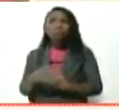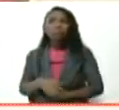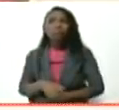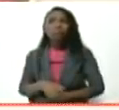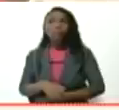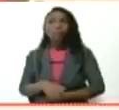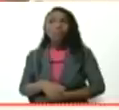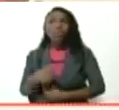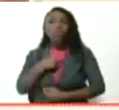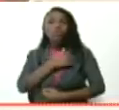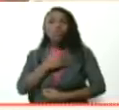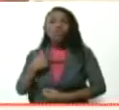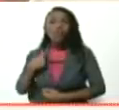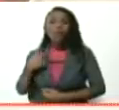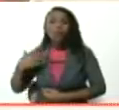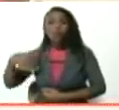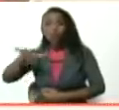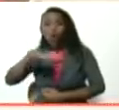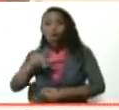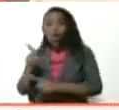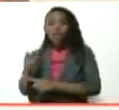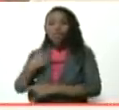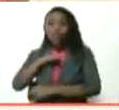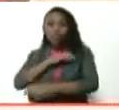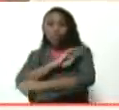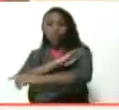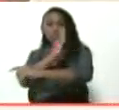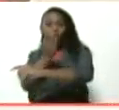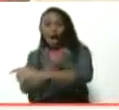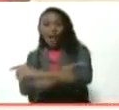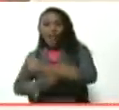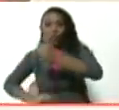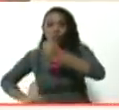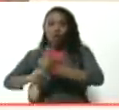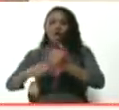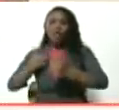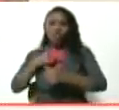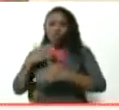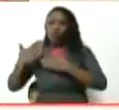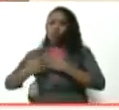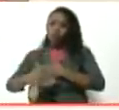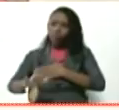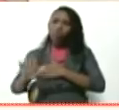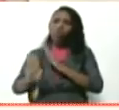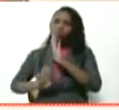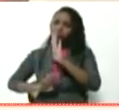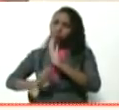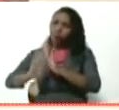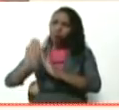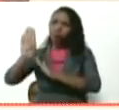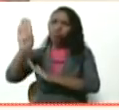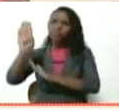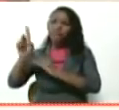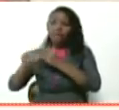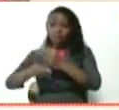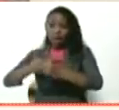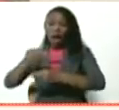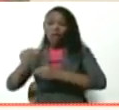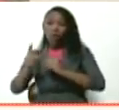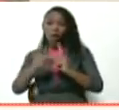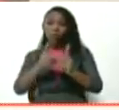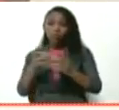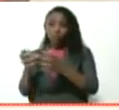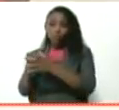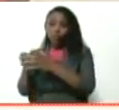Yo creo que de todo esto nosotros vamos a salir fortalecidos. Y estamos saliendo fortalecidos. Ha generado en algunos sectores